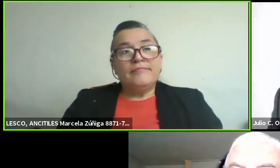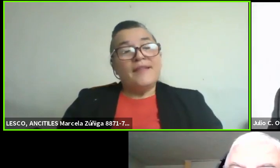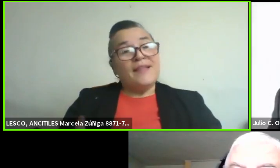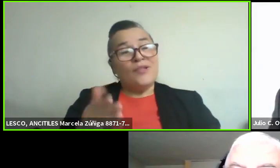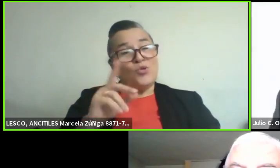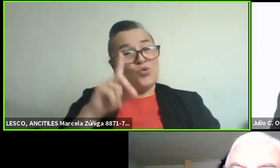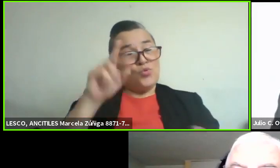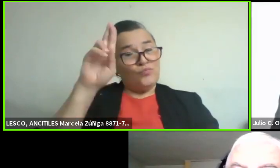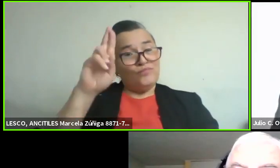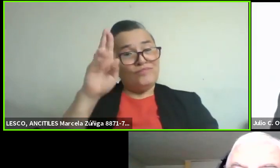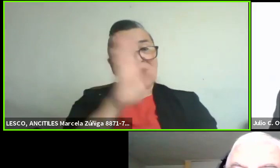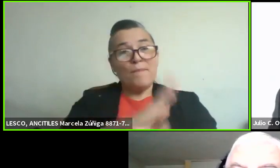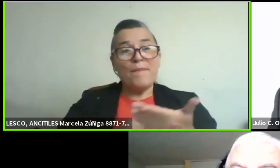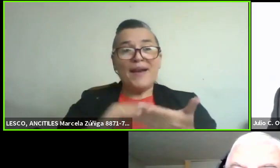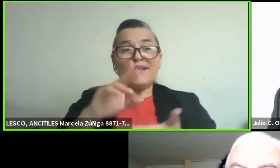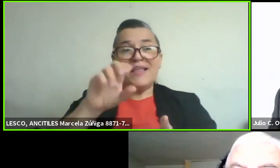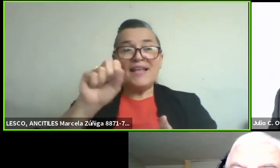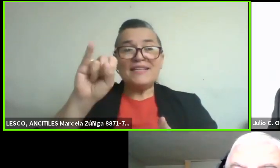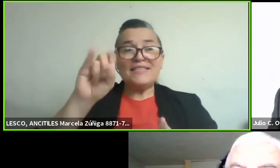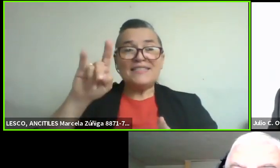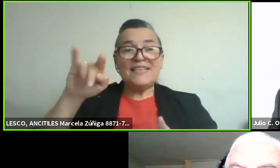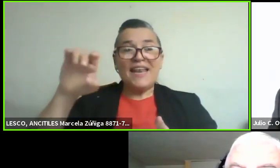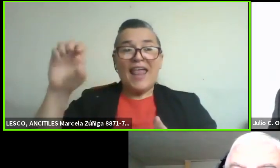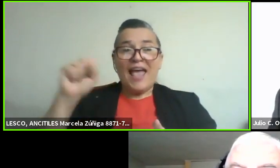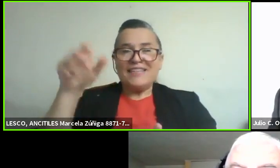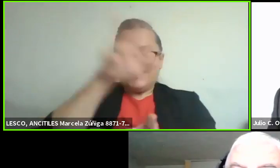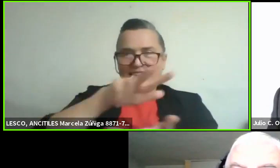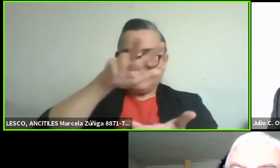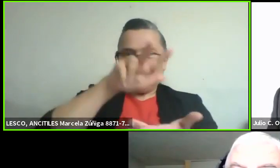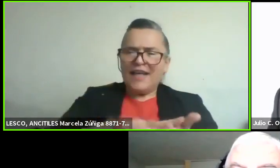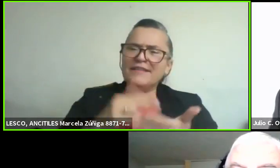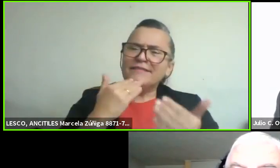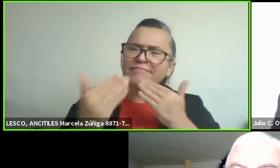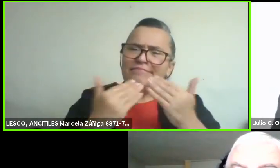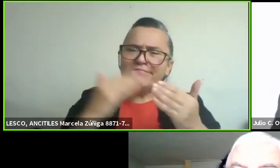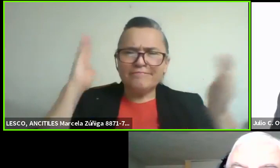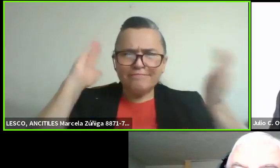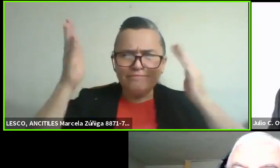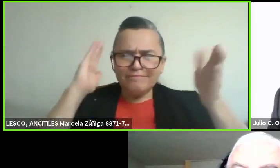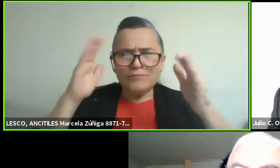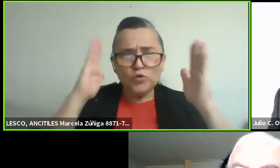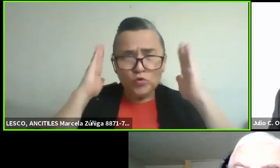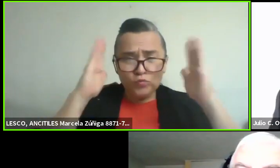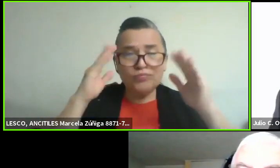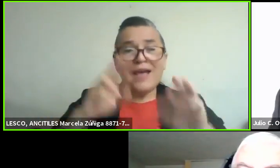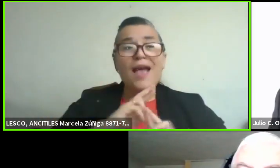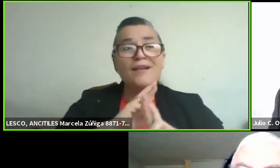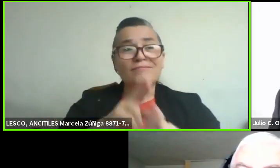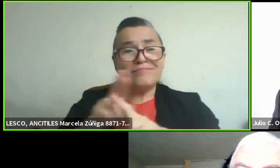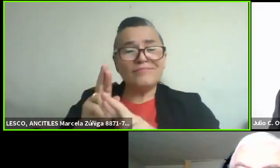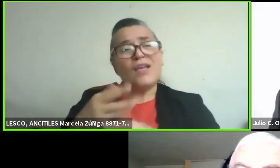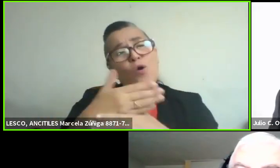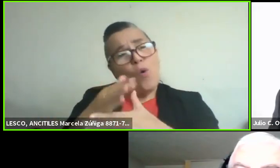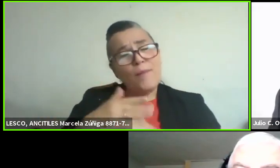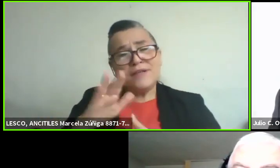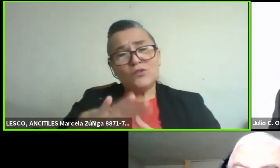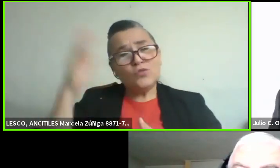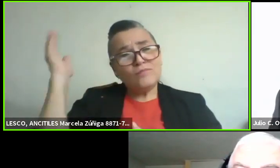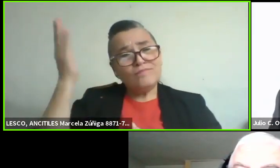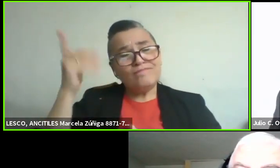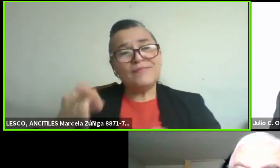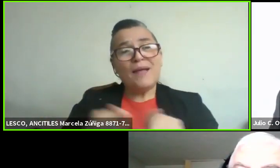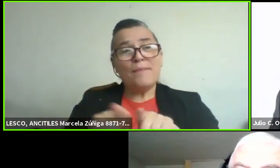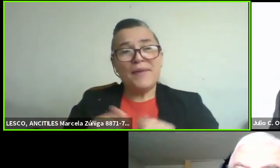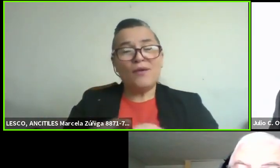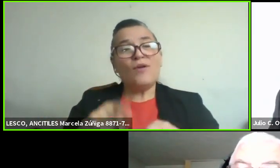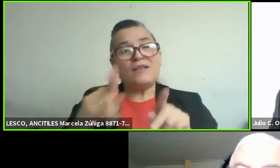de nuevo agradecerle profundamente su conferencia su anuencia cuando están las preguntas y también a compartir su presentación con